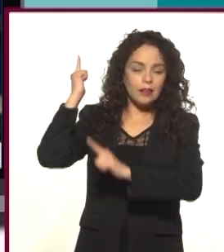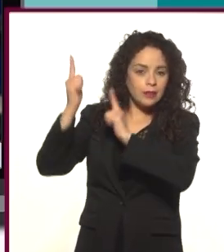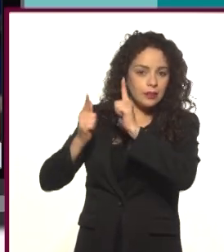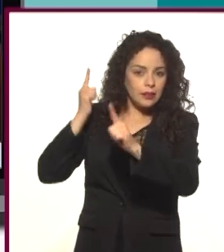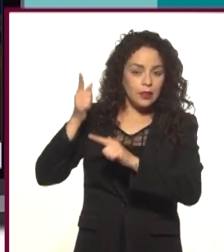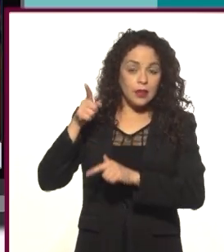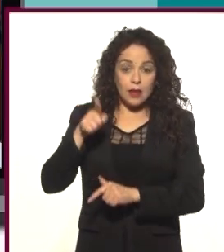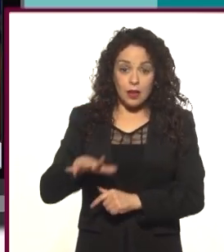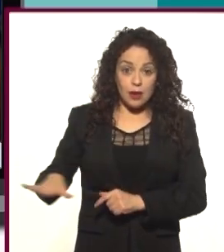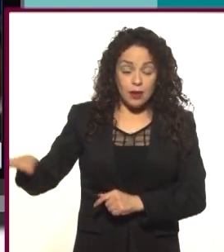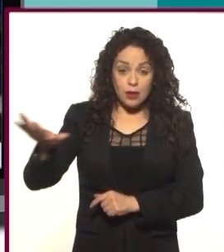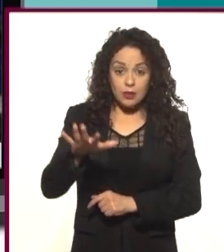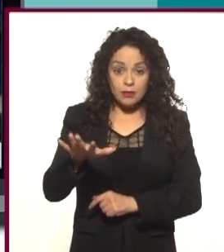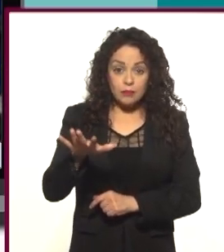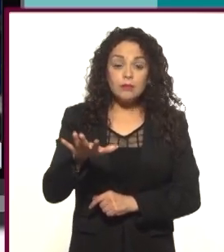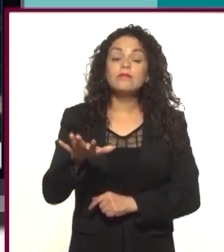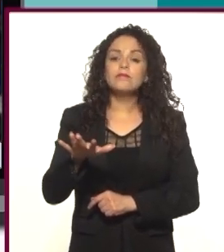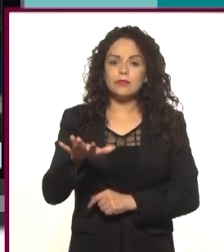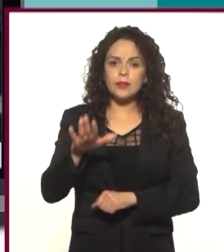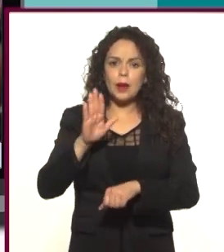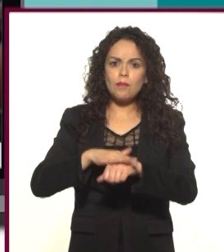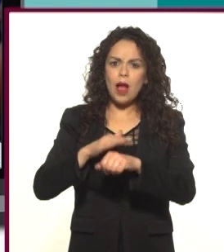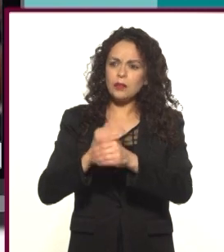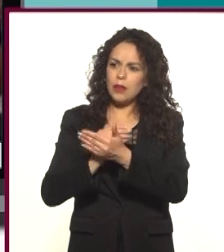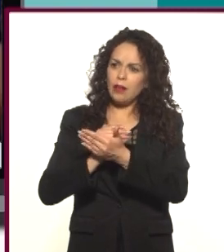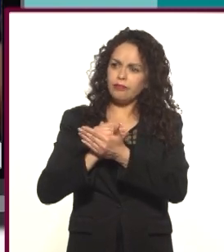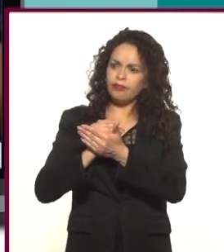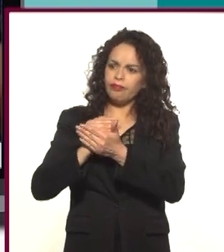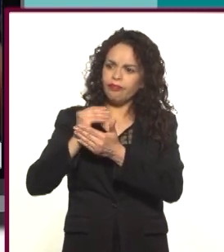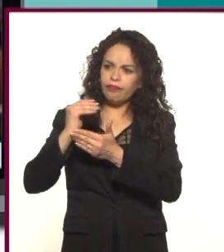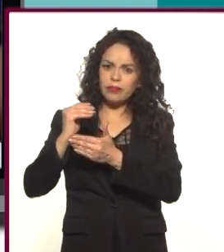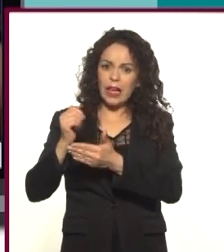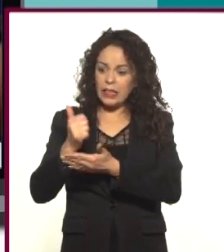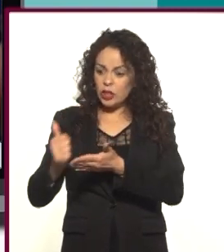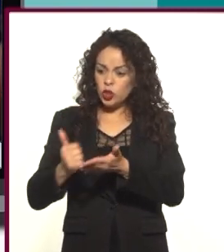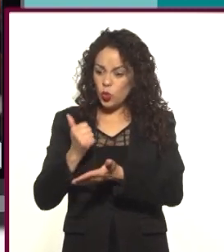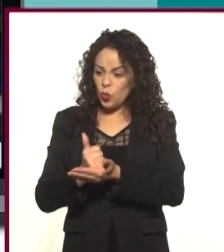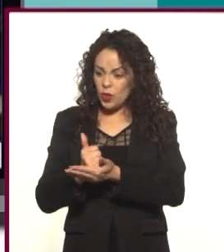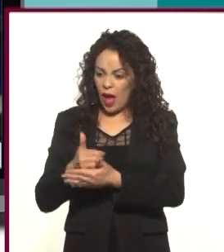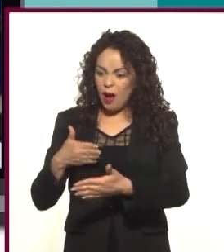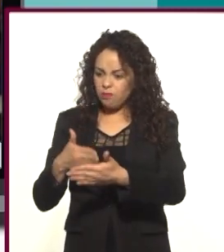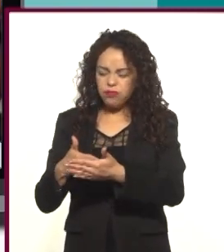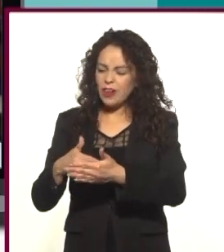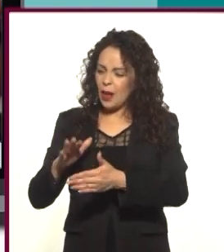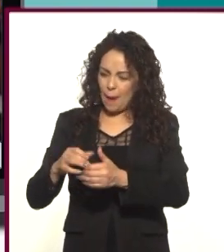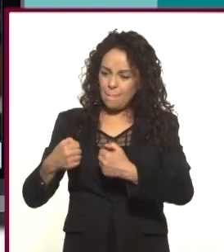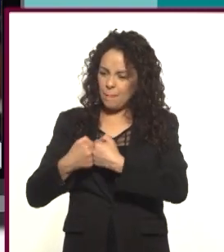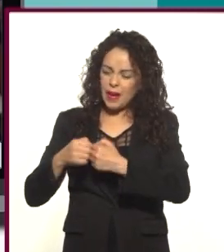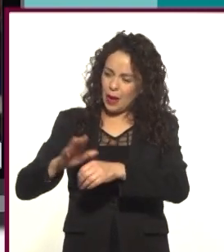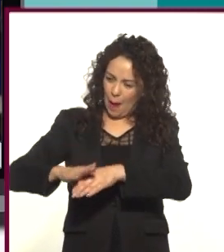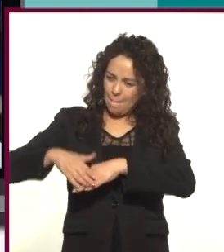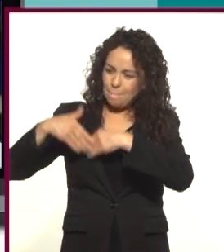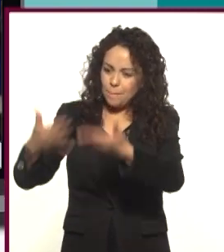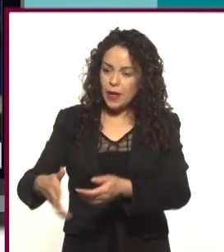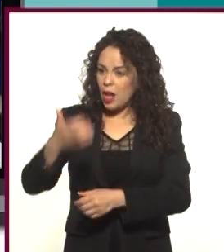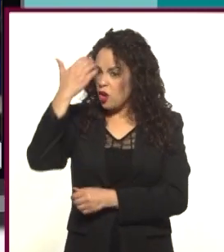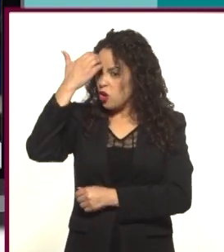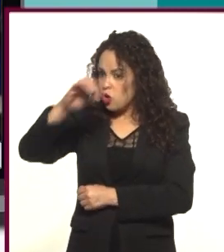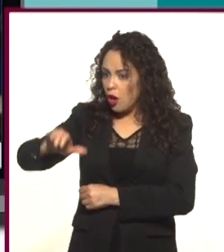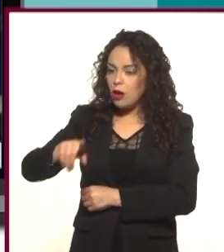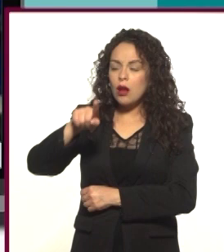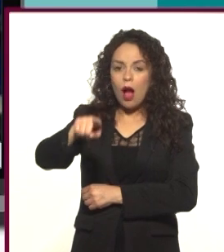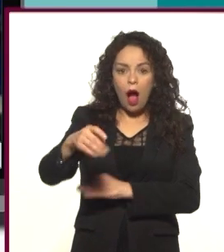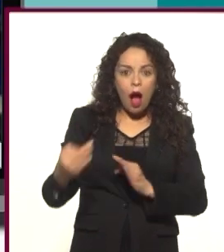griegos, pues eran personajes que iban más allá de las fronteras de la ciudad, iban como al mundo desconocido y se enfrentaban